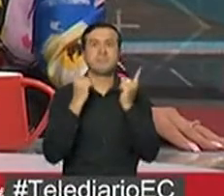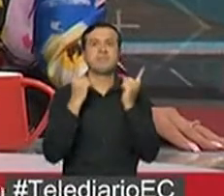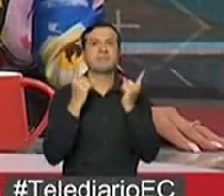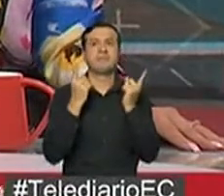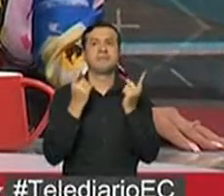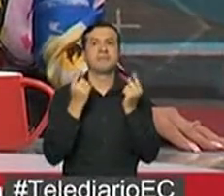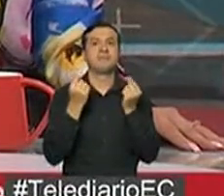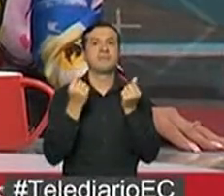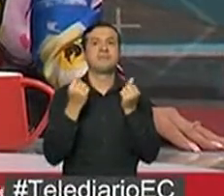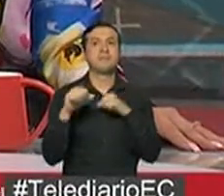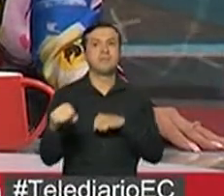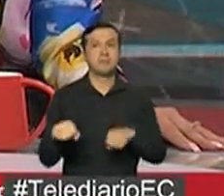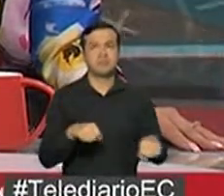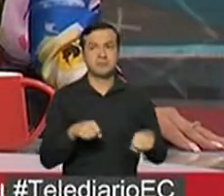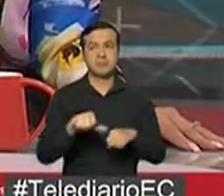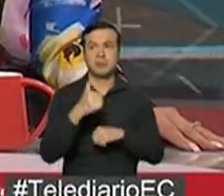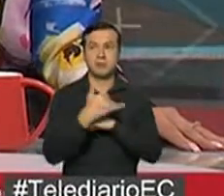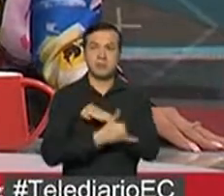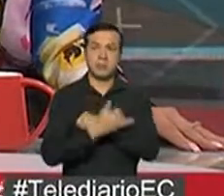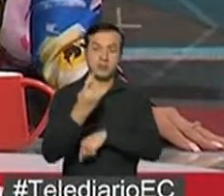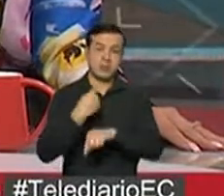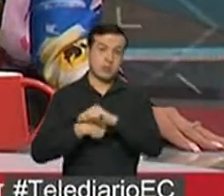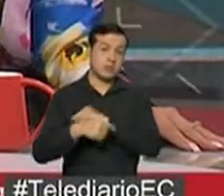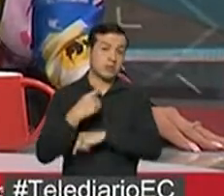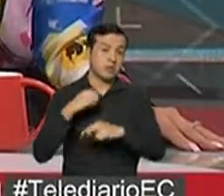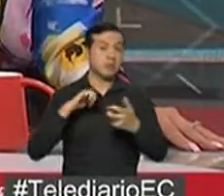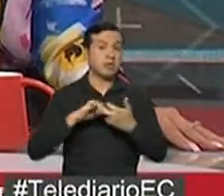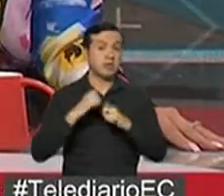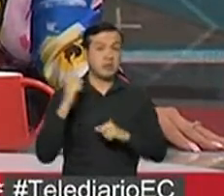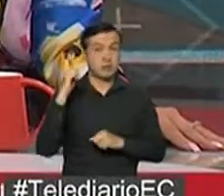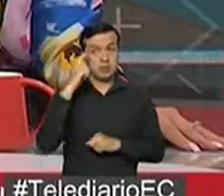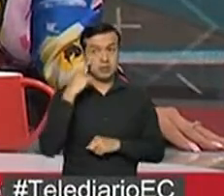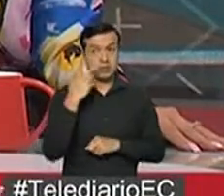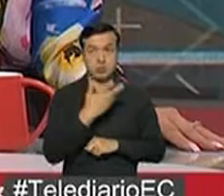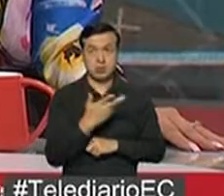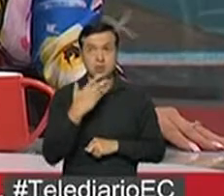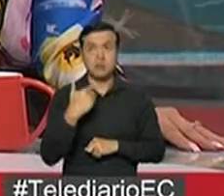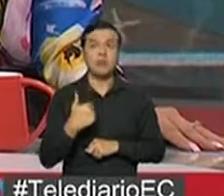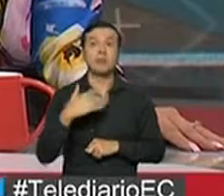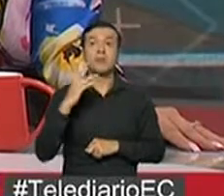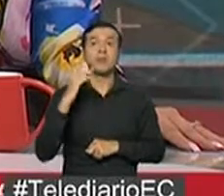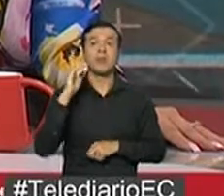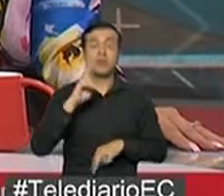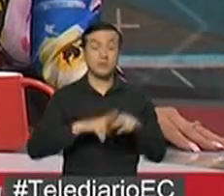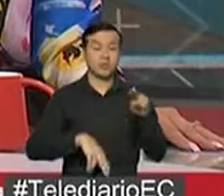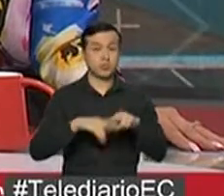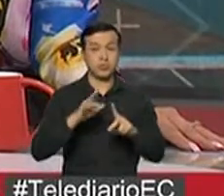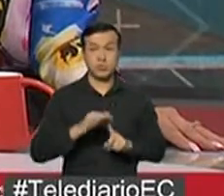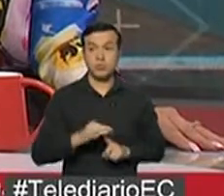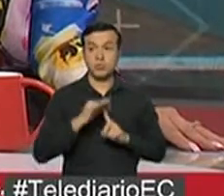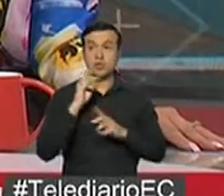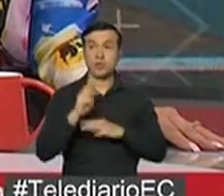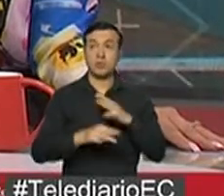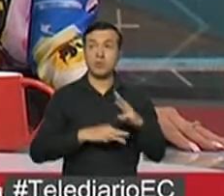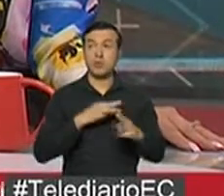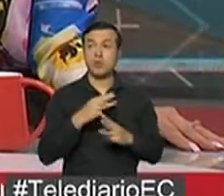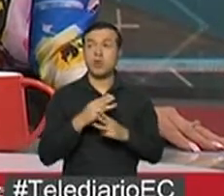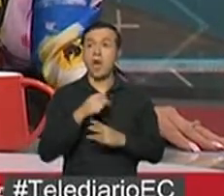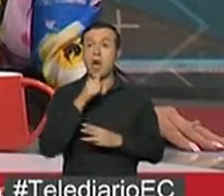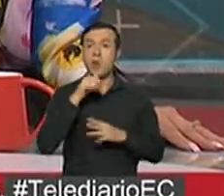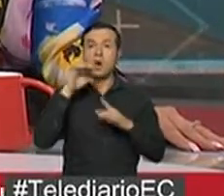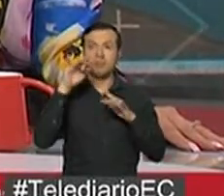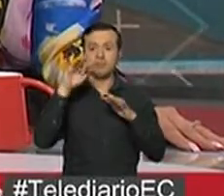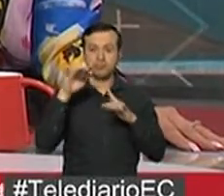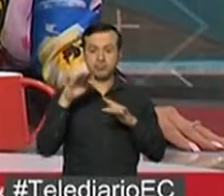en el costo operativo de las exportaciones e importaciones conocido como una de las grandes obras de ingeniería a nivel mundial los bajos niveles de agua